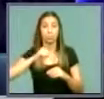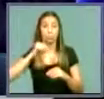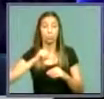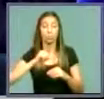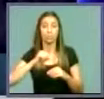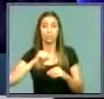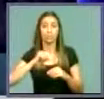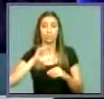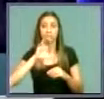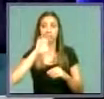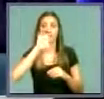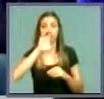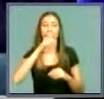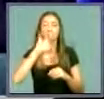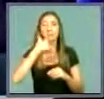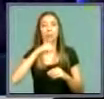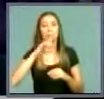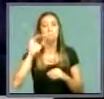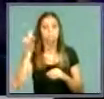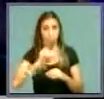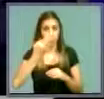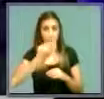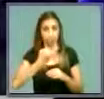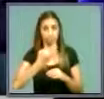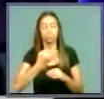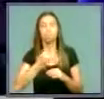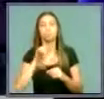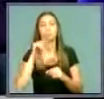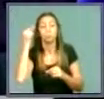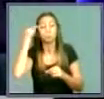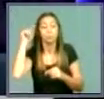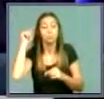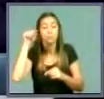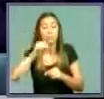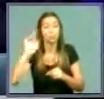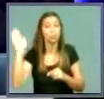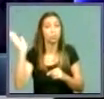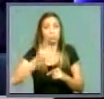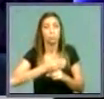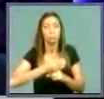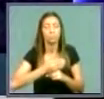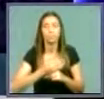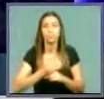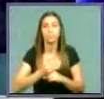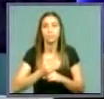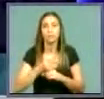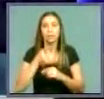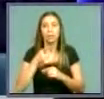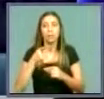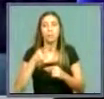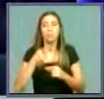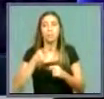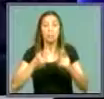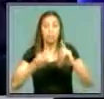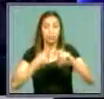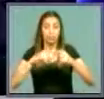primeras provincias de la Argentina, y creo que todo esto también se ha hecho en el marco de este consenso